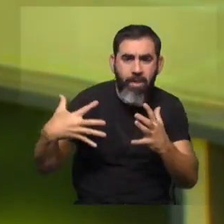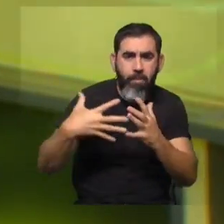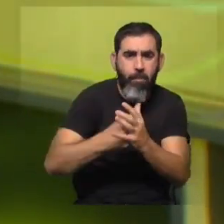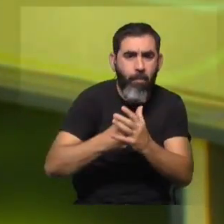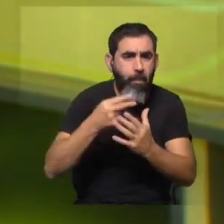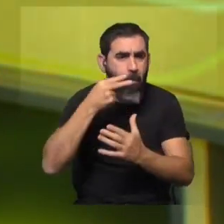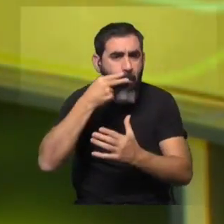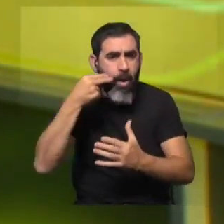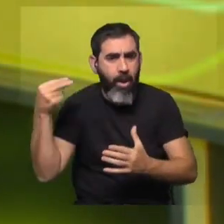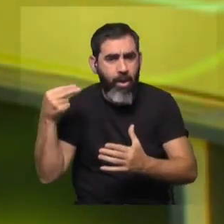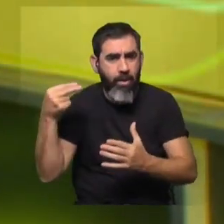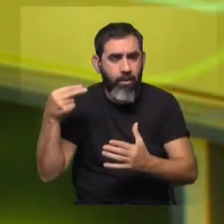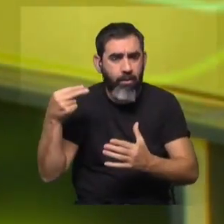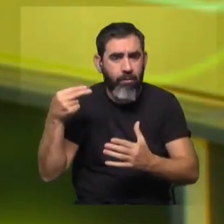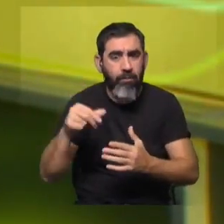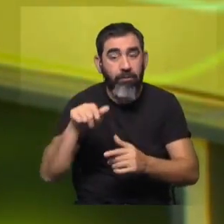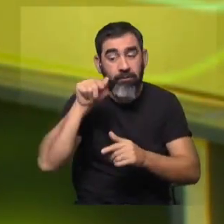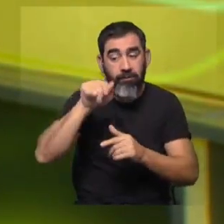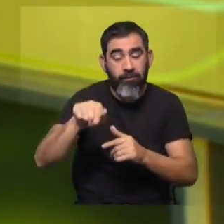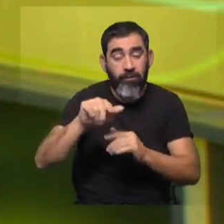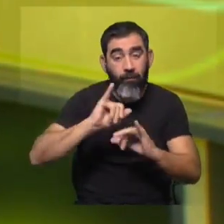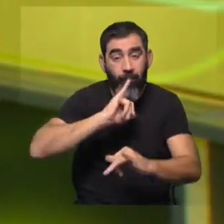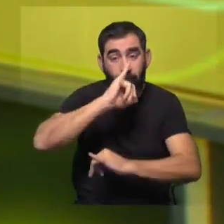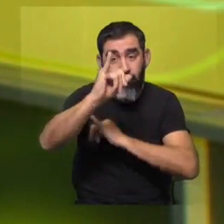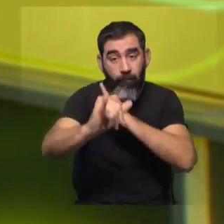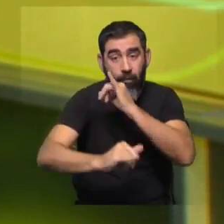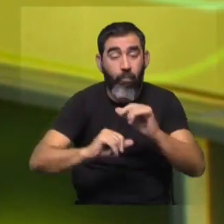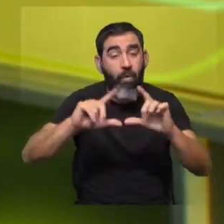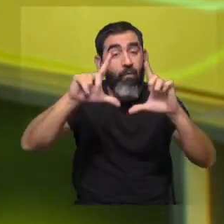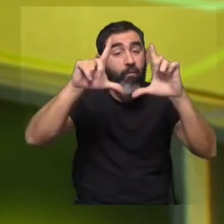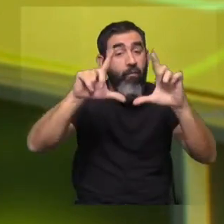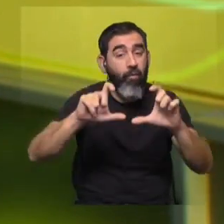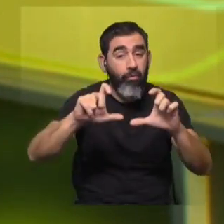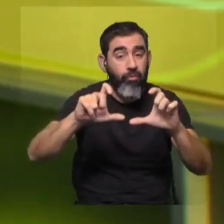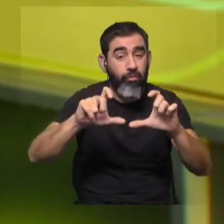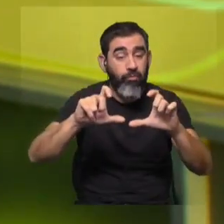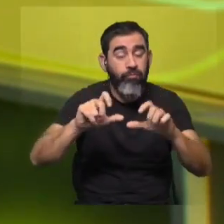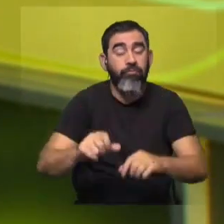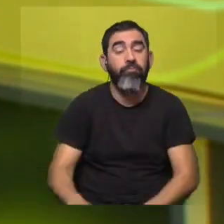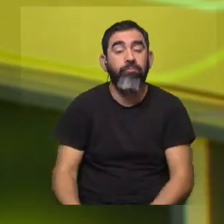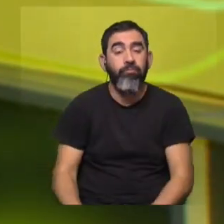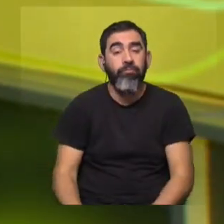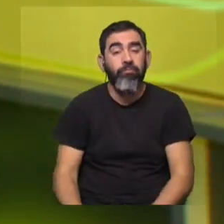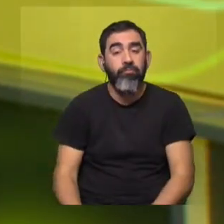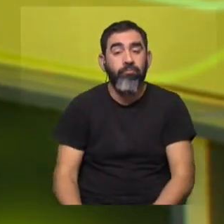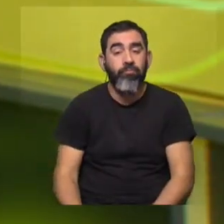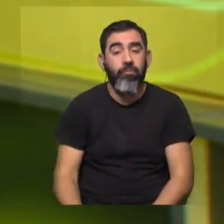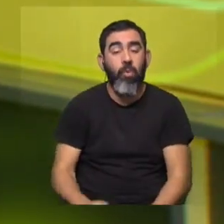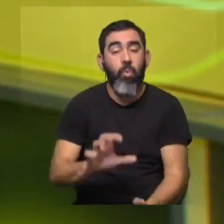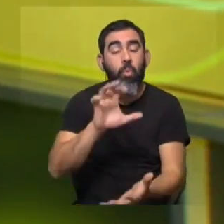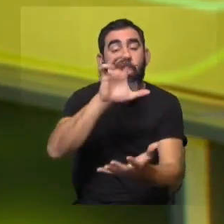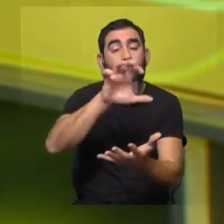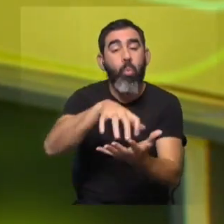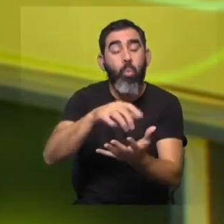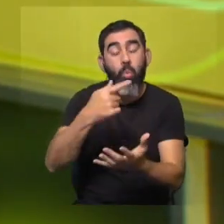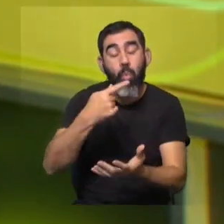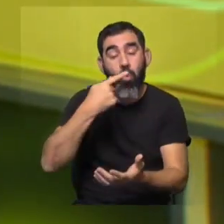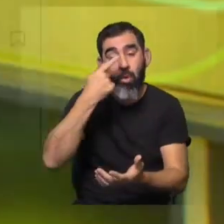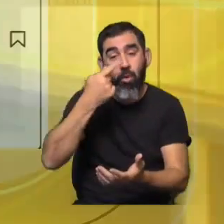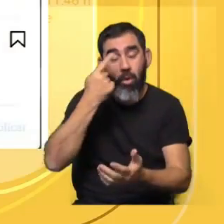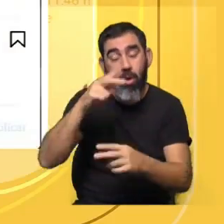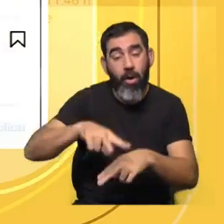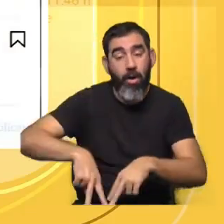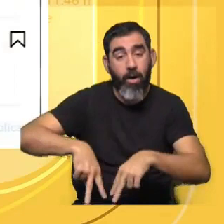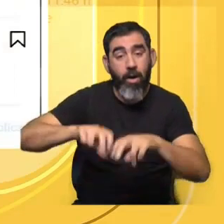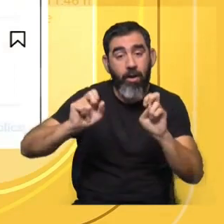felino. Esa información, una foto, llegó a lugares de interés, de